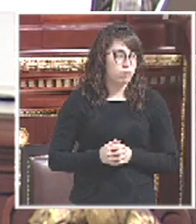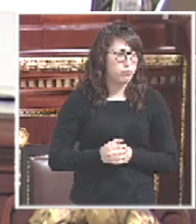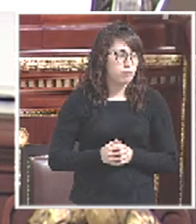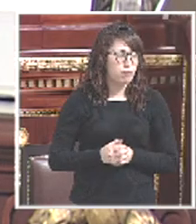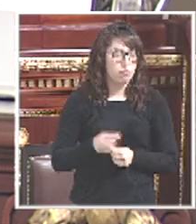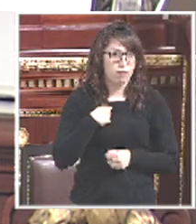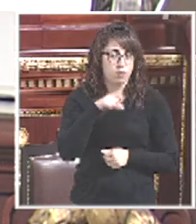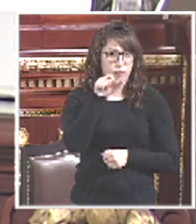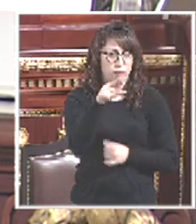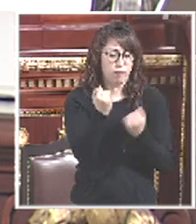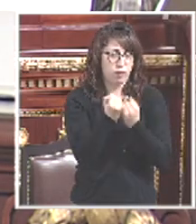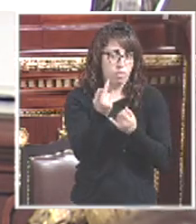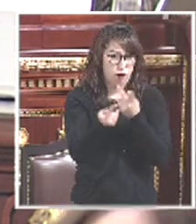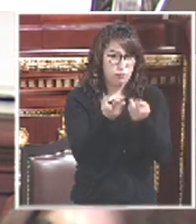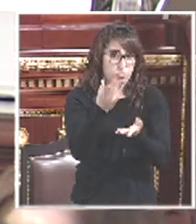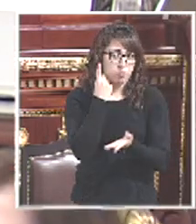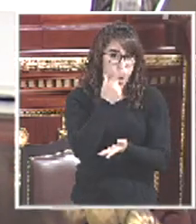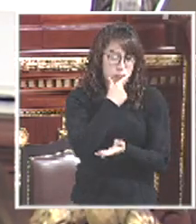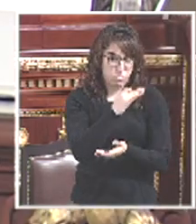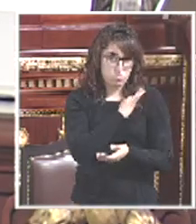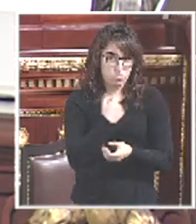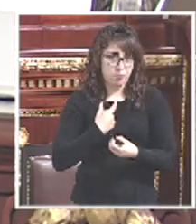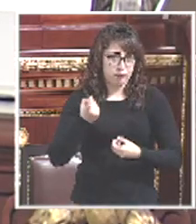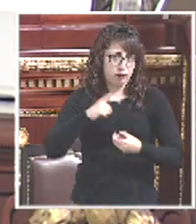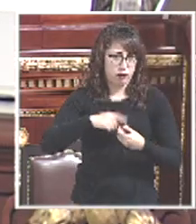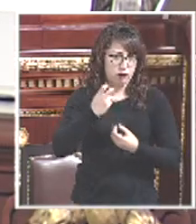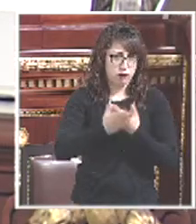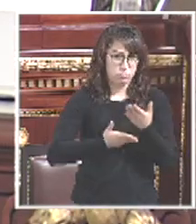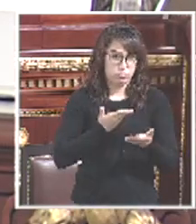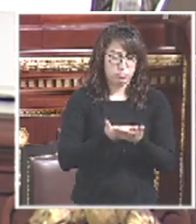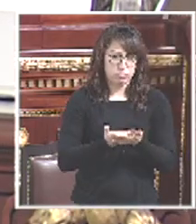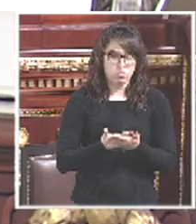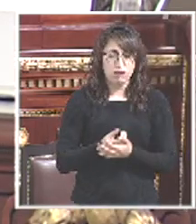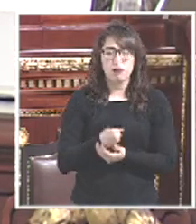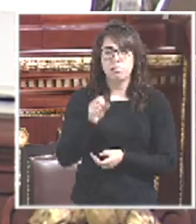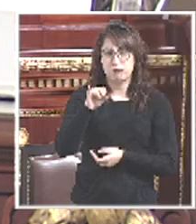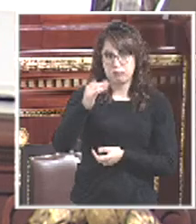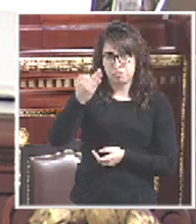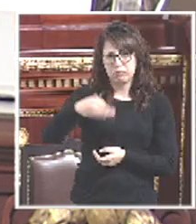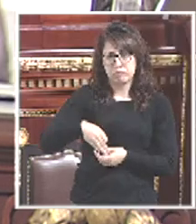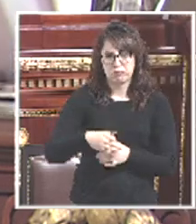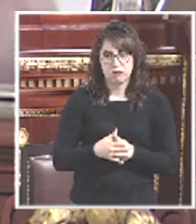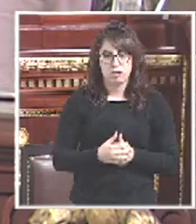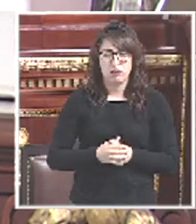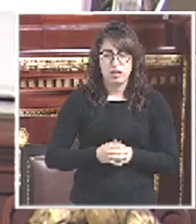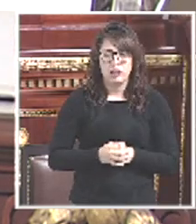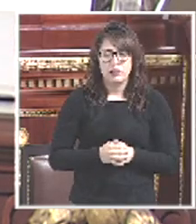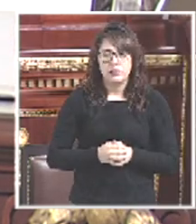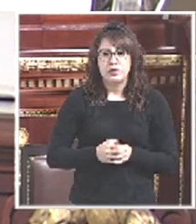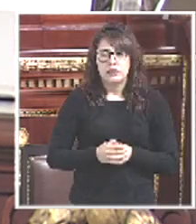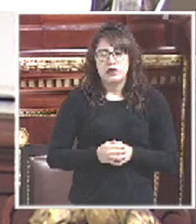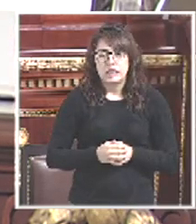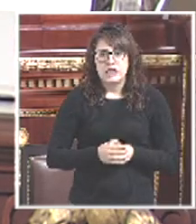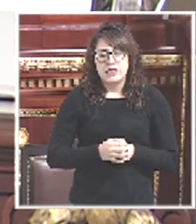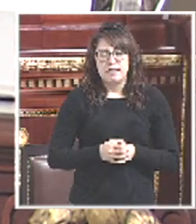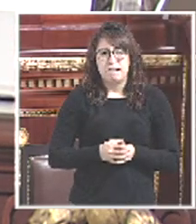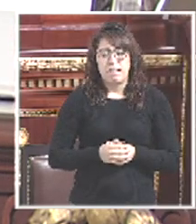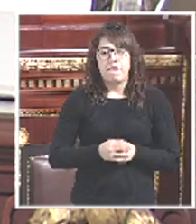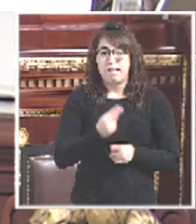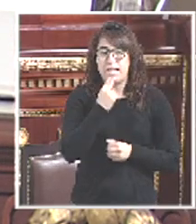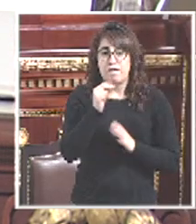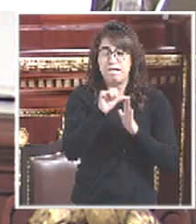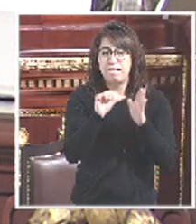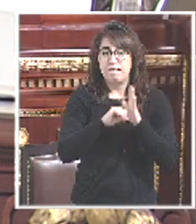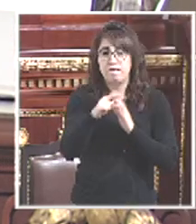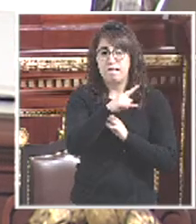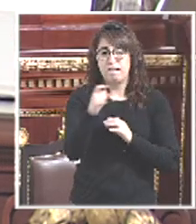En el mismo sentido, preguntarle al proponente si me permite adherirme. Acepta el proponente. En términos de lo dispuesto por el artículo 101